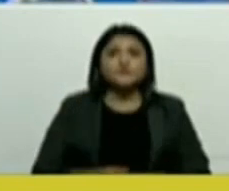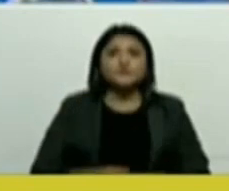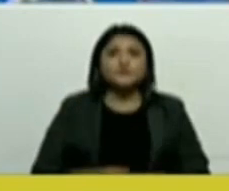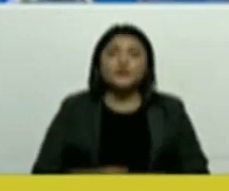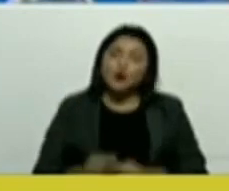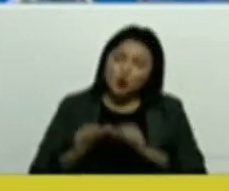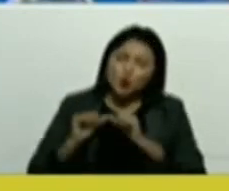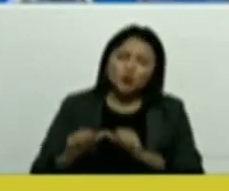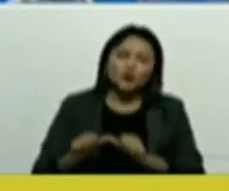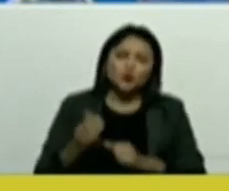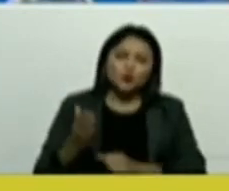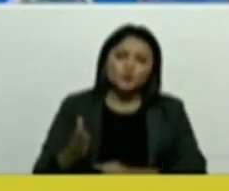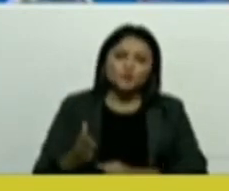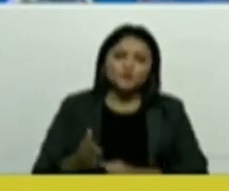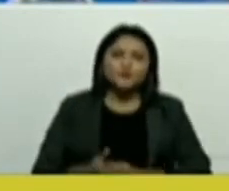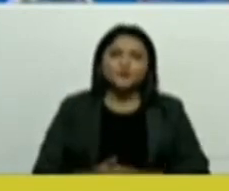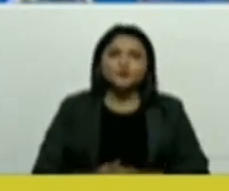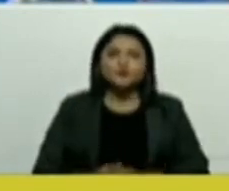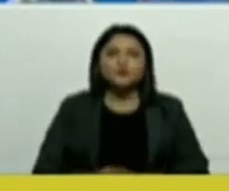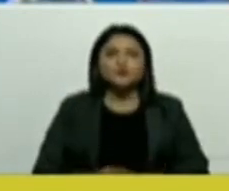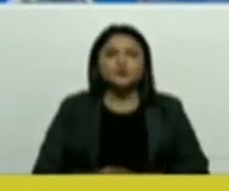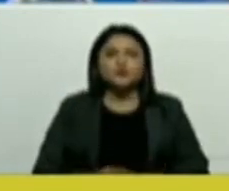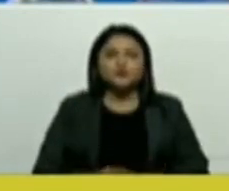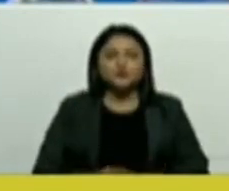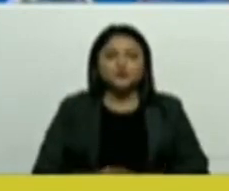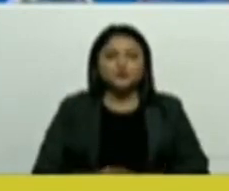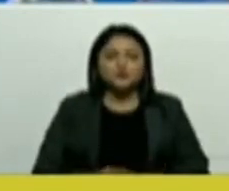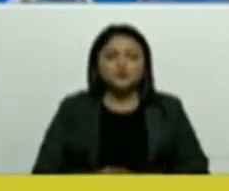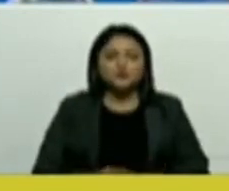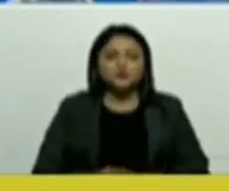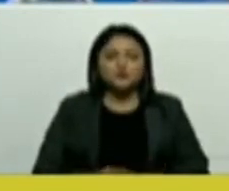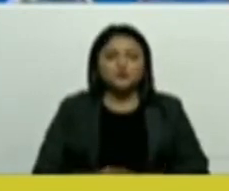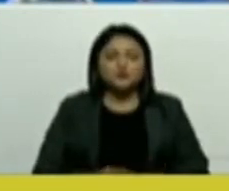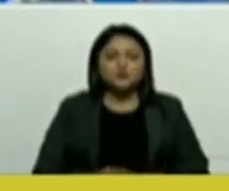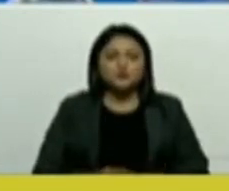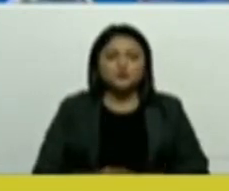thus continues. Continúa.